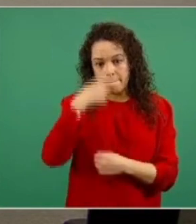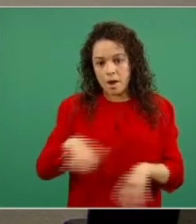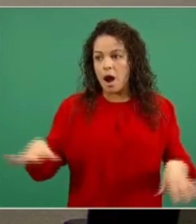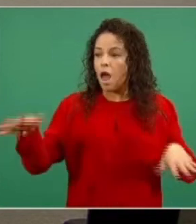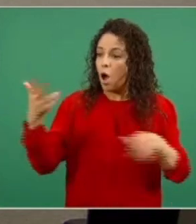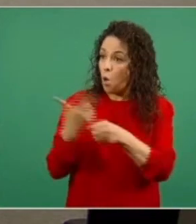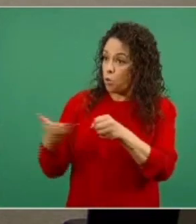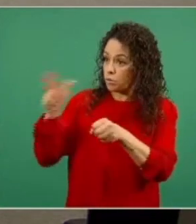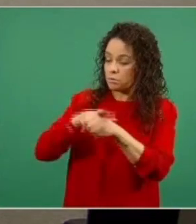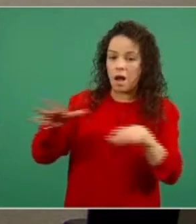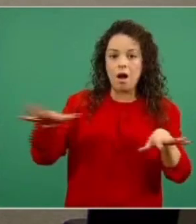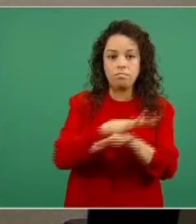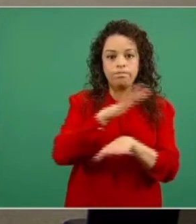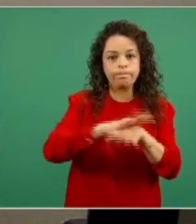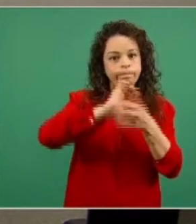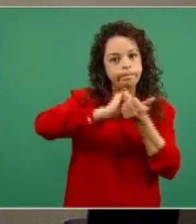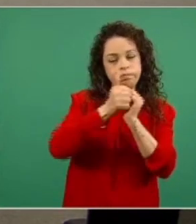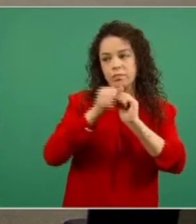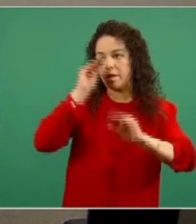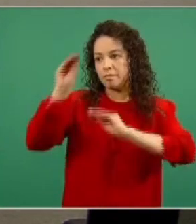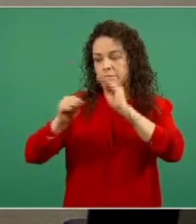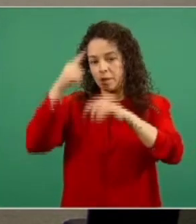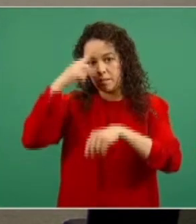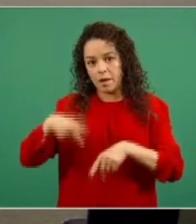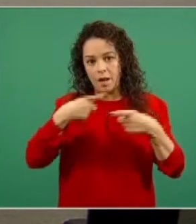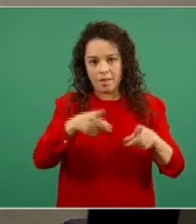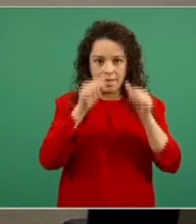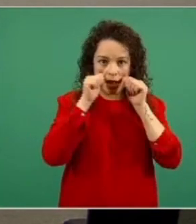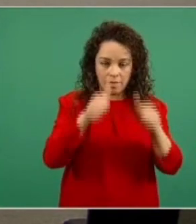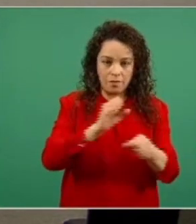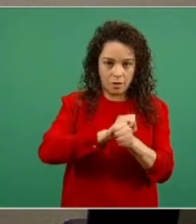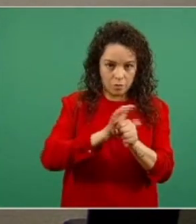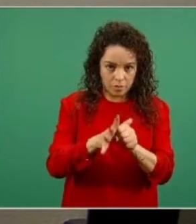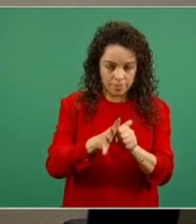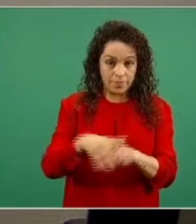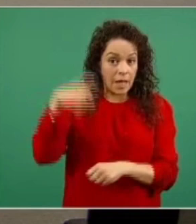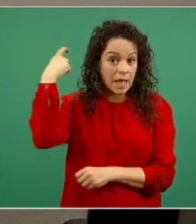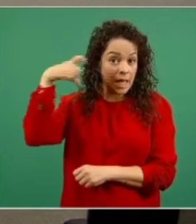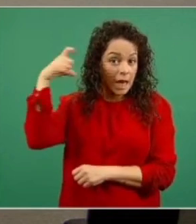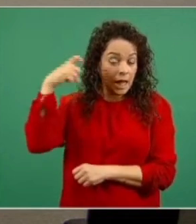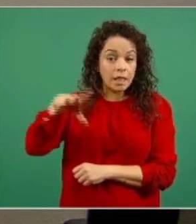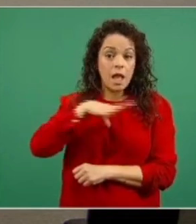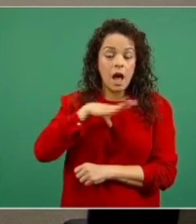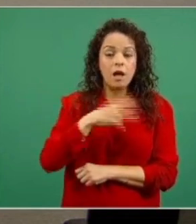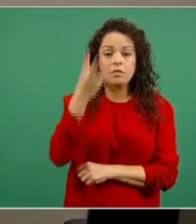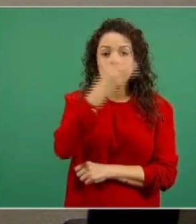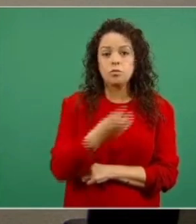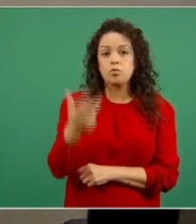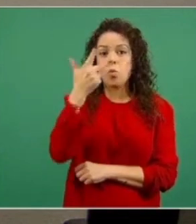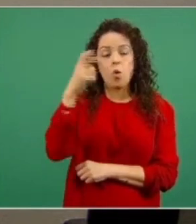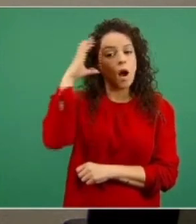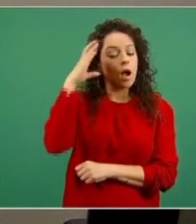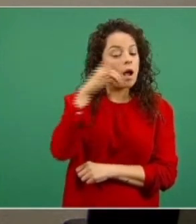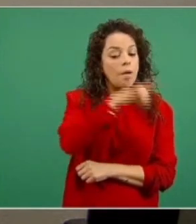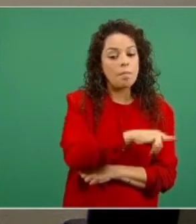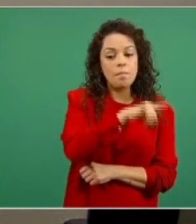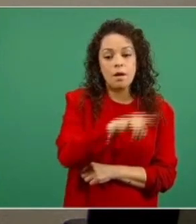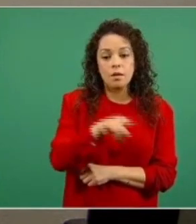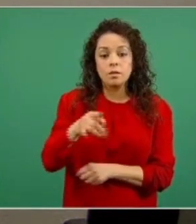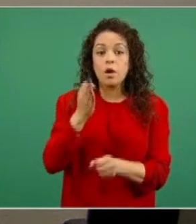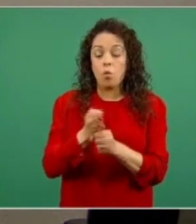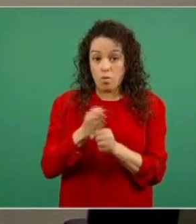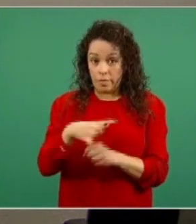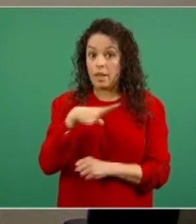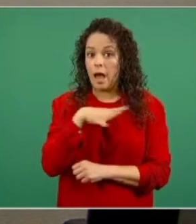Aquí los tenemos. En el caso de Querétaro, son 300 8 camas, las que tenemos